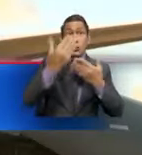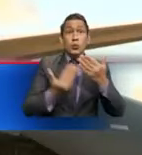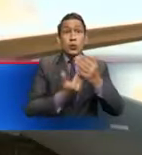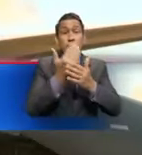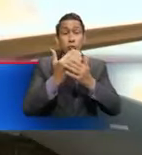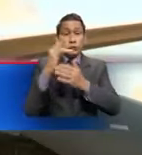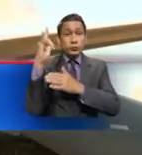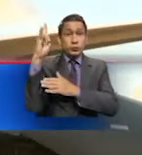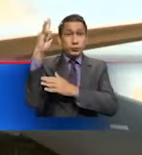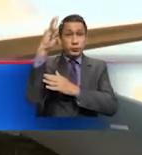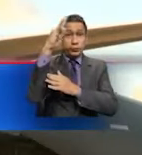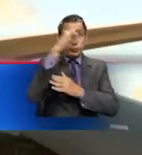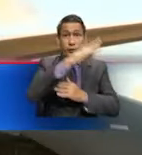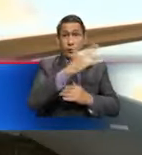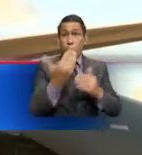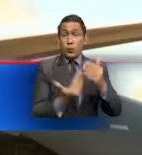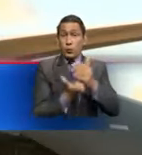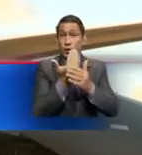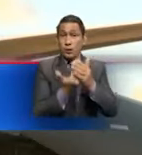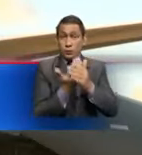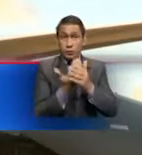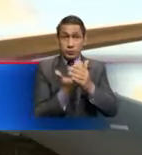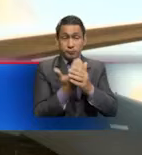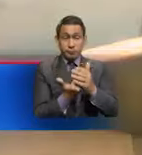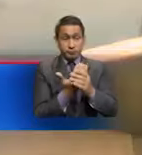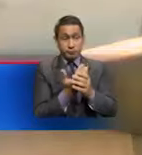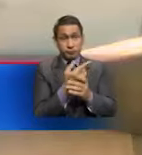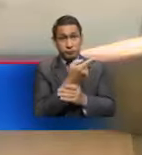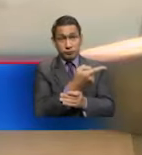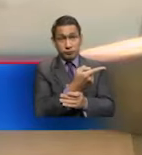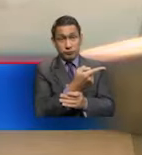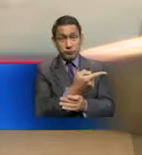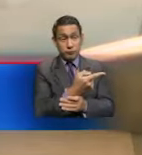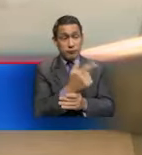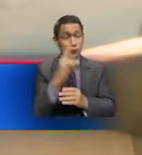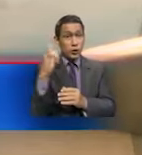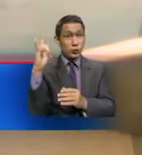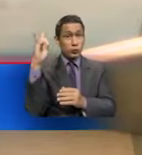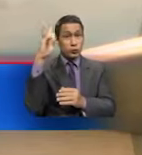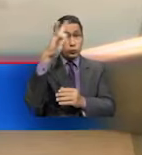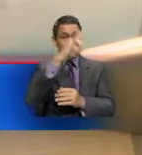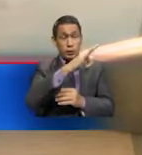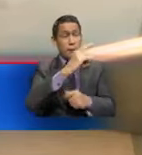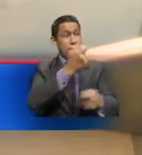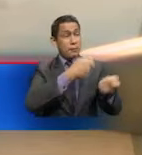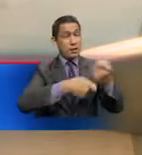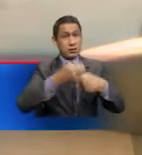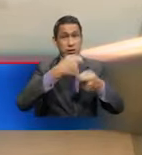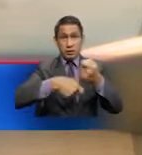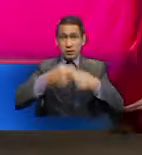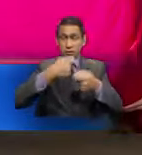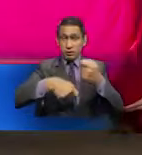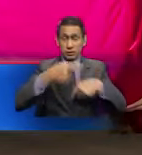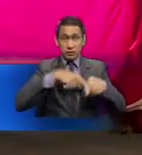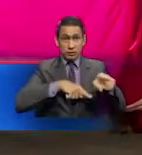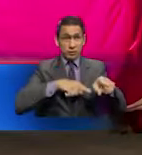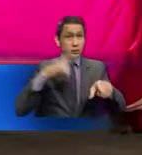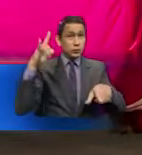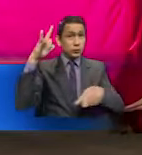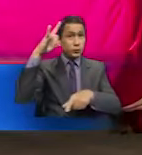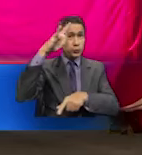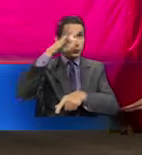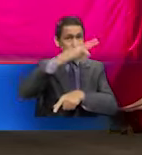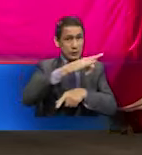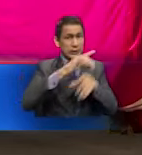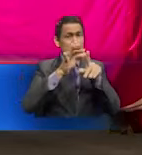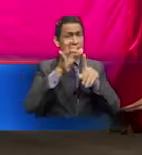fabricación local en el mayor salón de aviación de Asia, donde busca compradores para el modelo. El C919 es un potencial